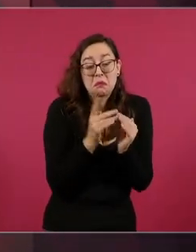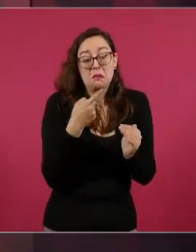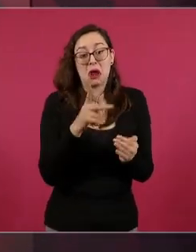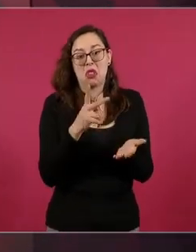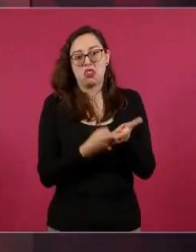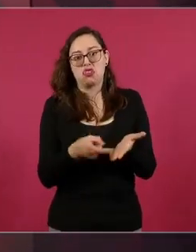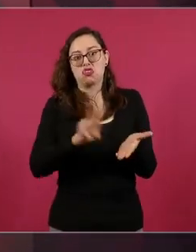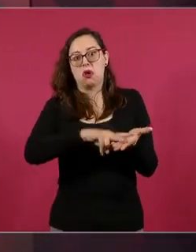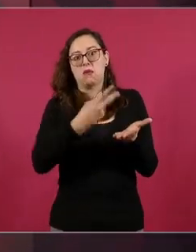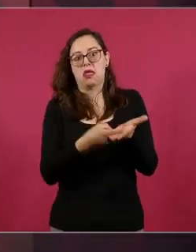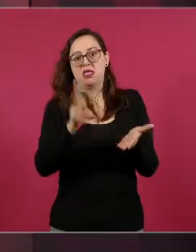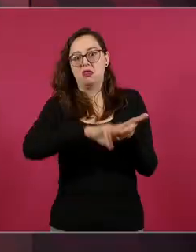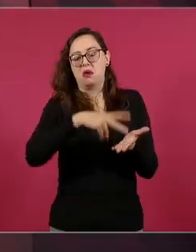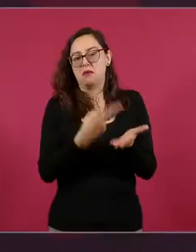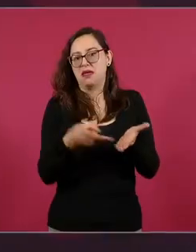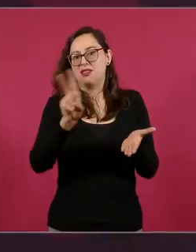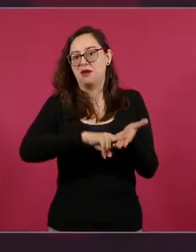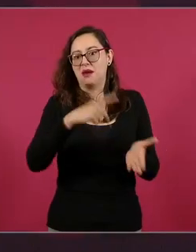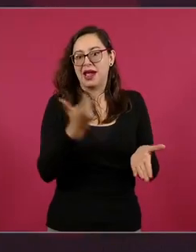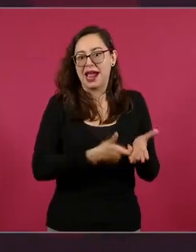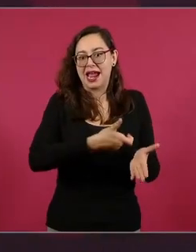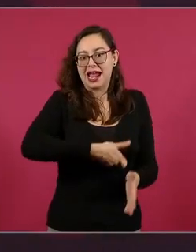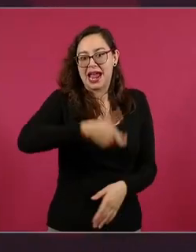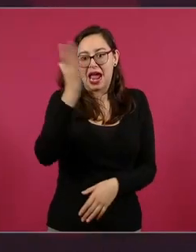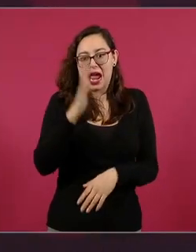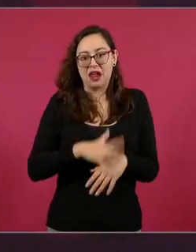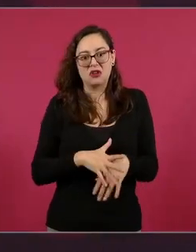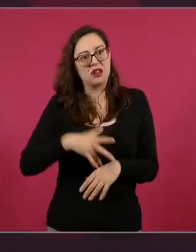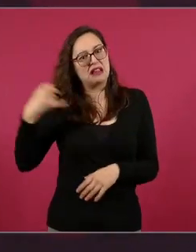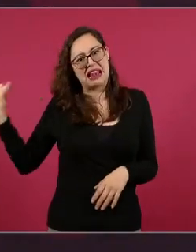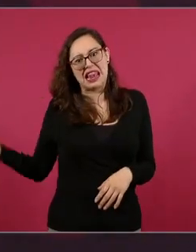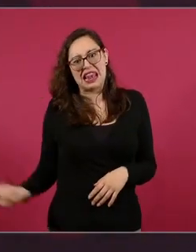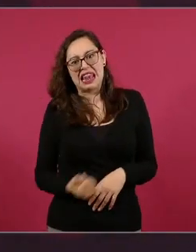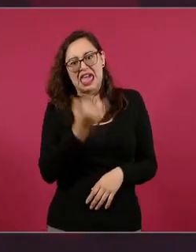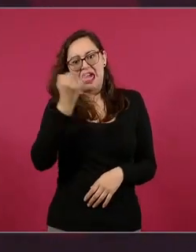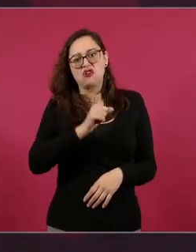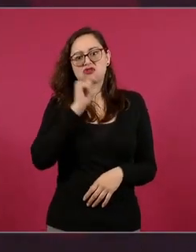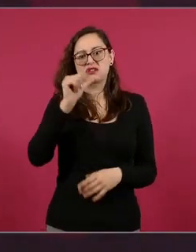valían y lejos, sin servicios.